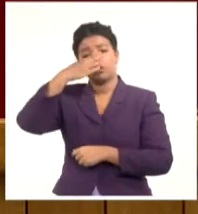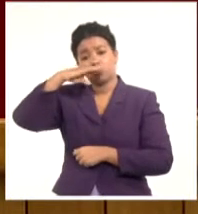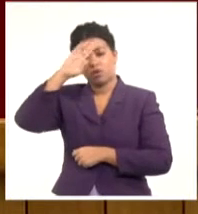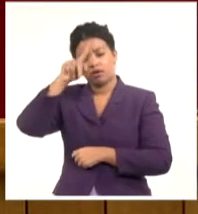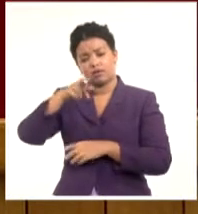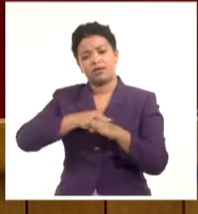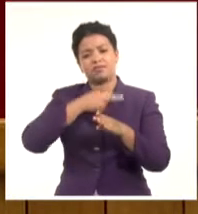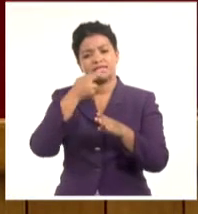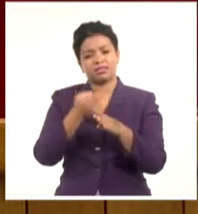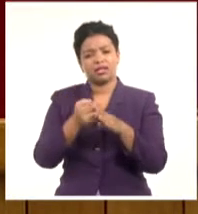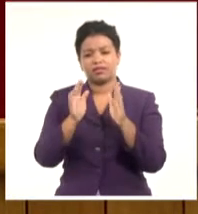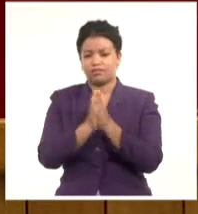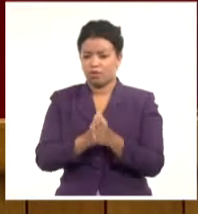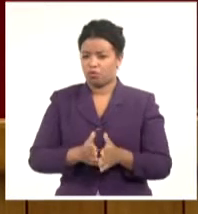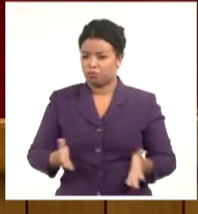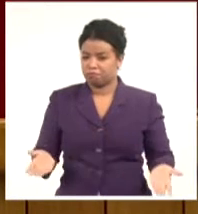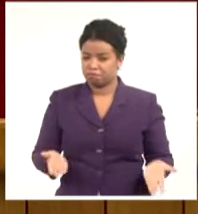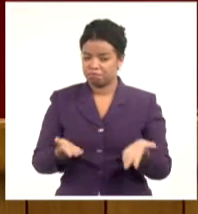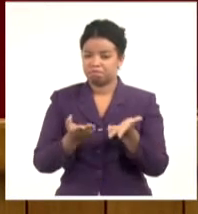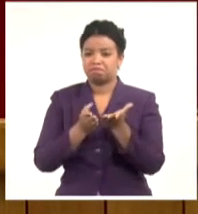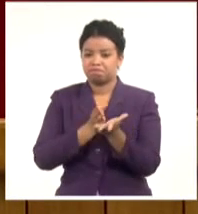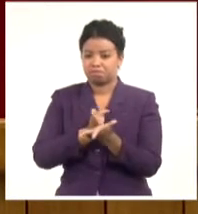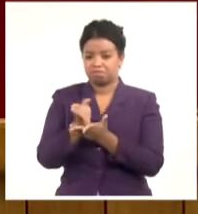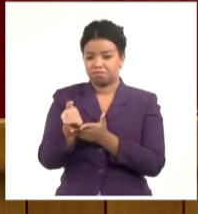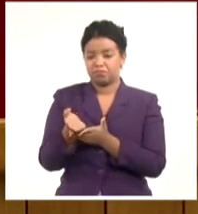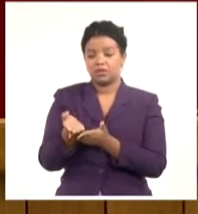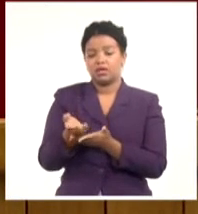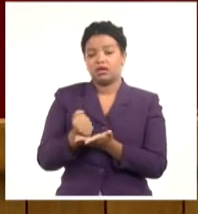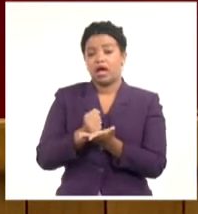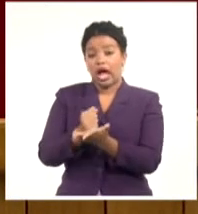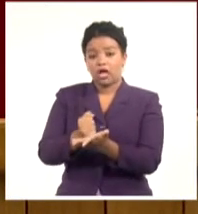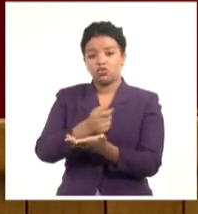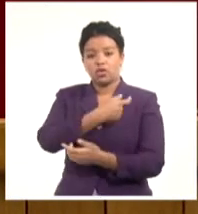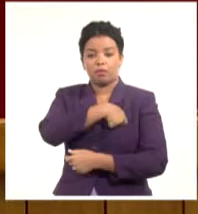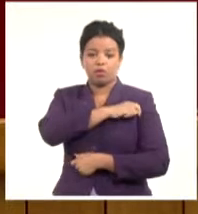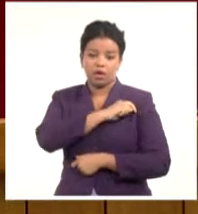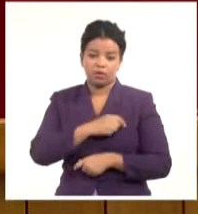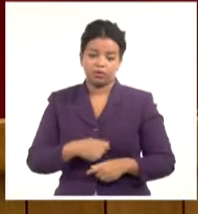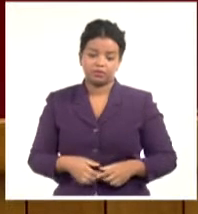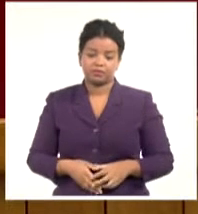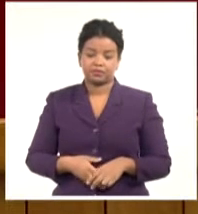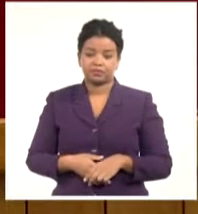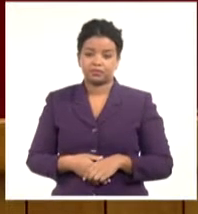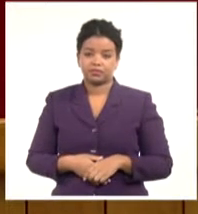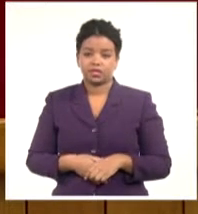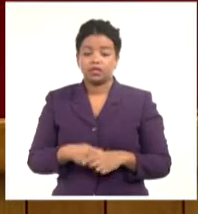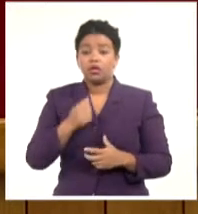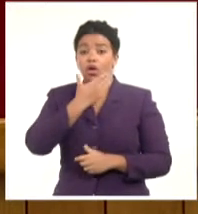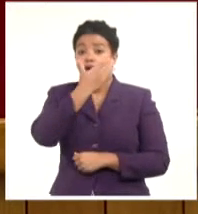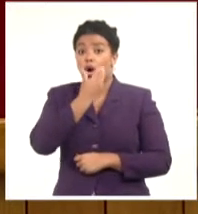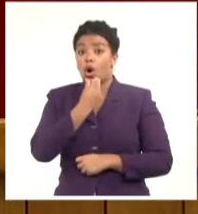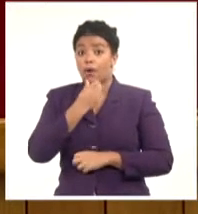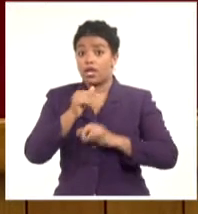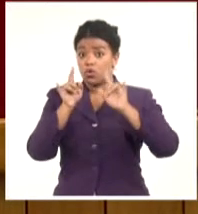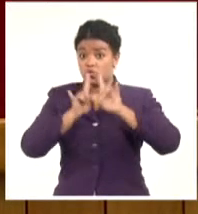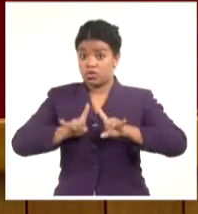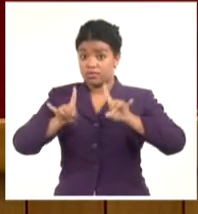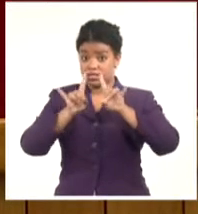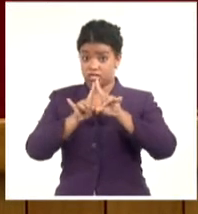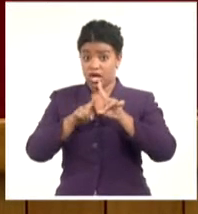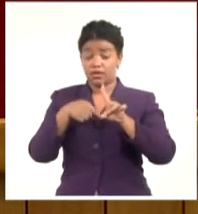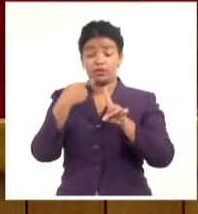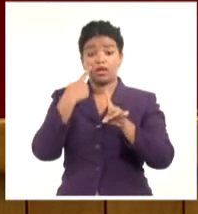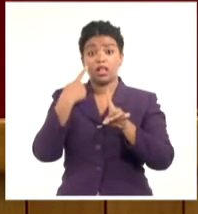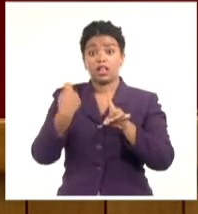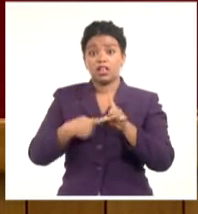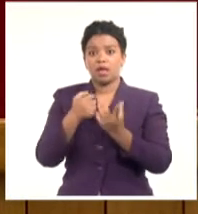descendiendo colinas para ascender al pueblo, como se dijo alguna vez. Los jóvenes universitarios tienen que